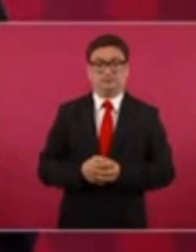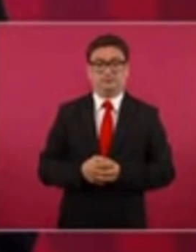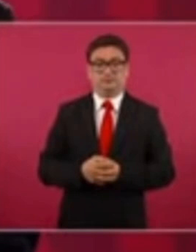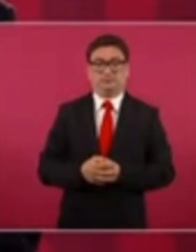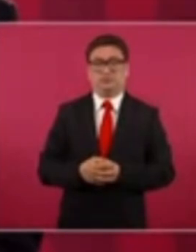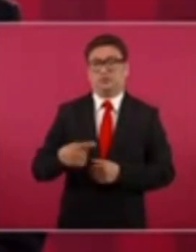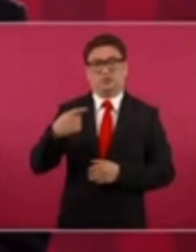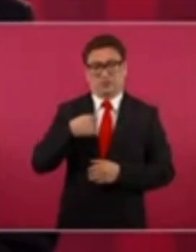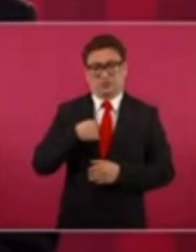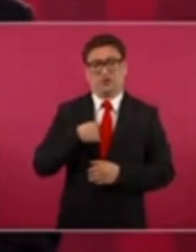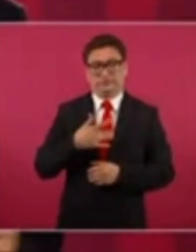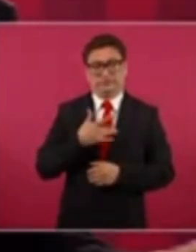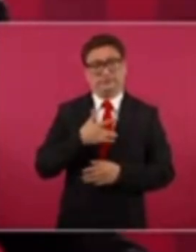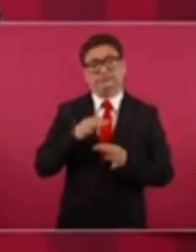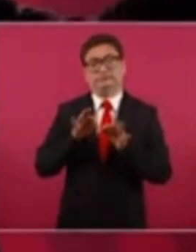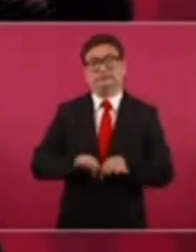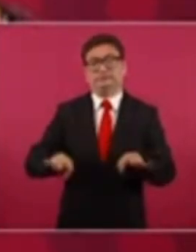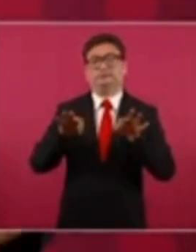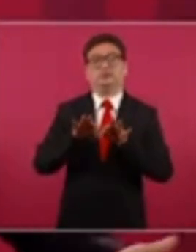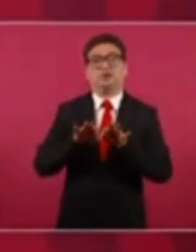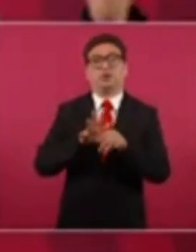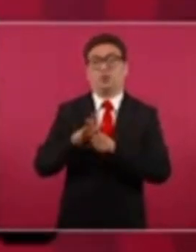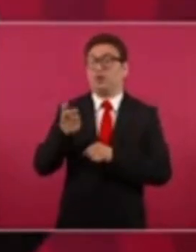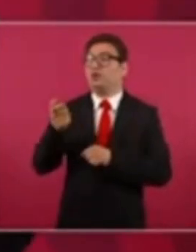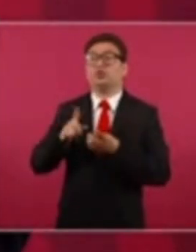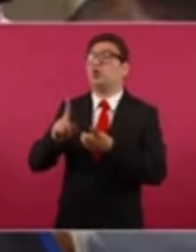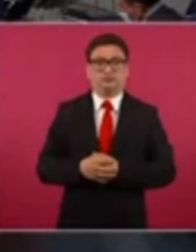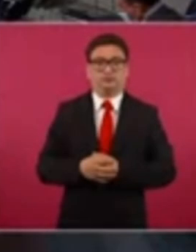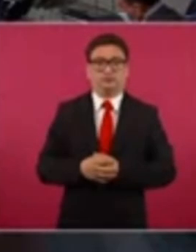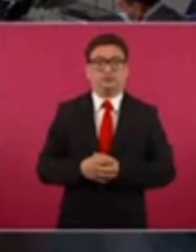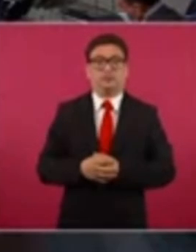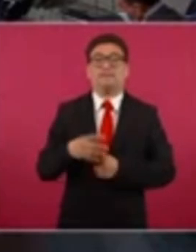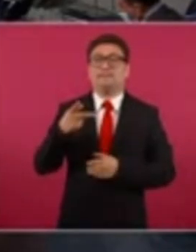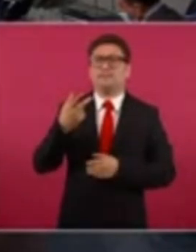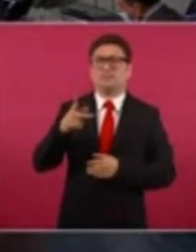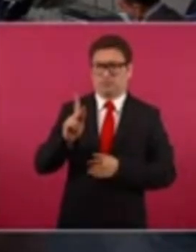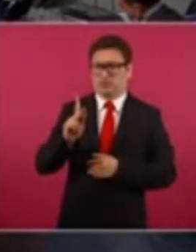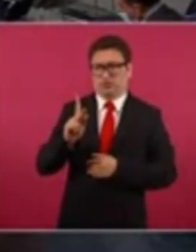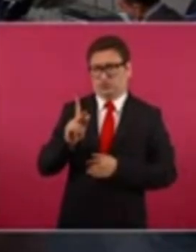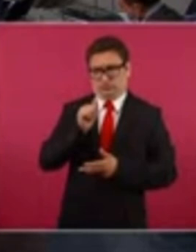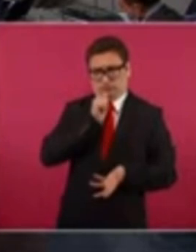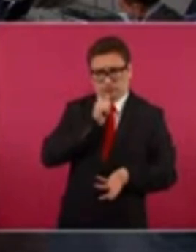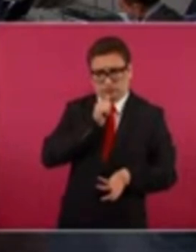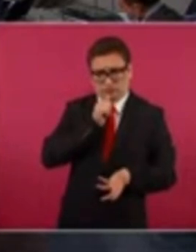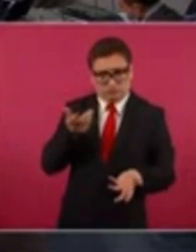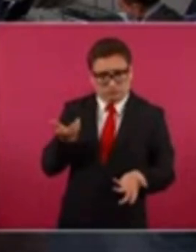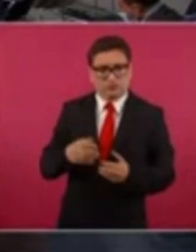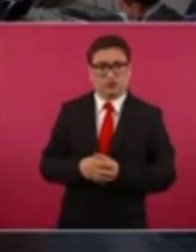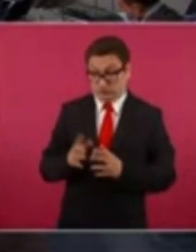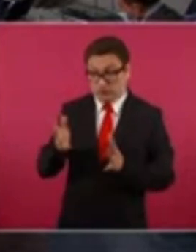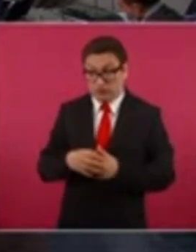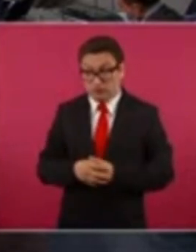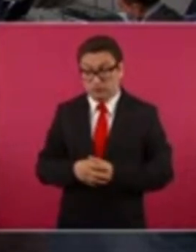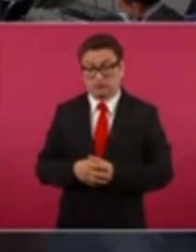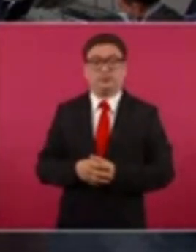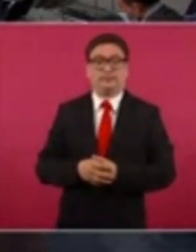después. Y a mí me importa mucho el que se devuelva el dinero, pero todavía no sale, ¿no? ¿O ya